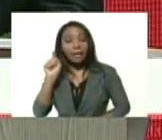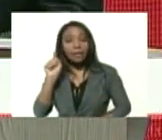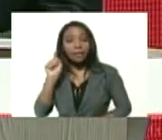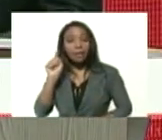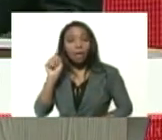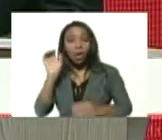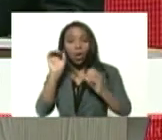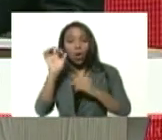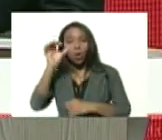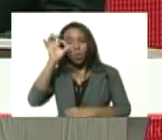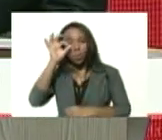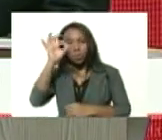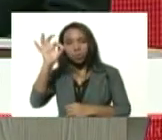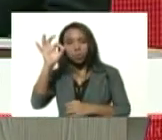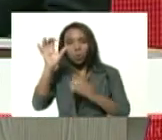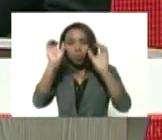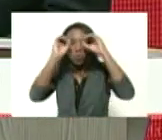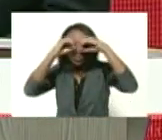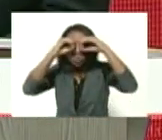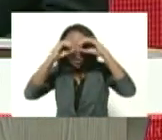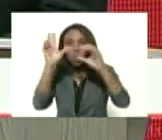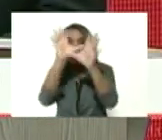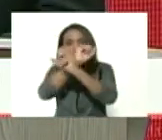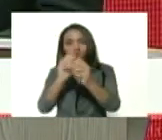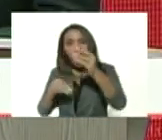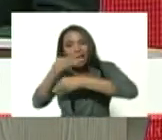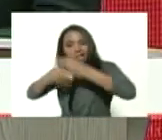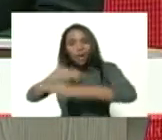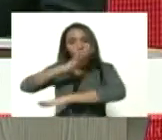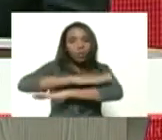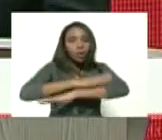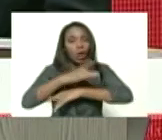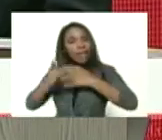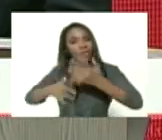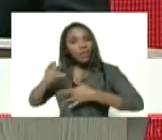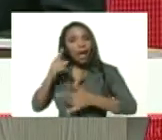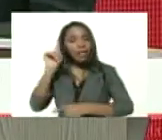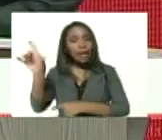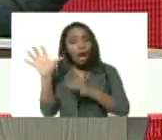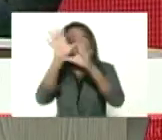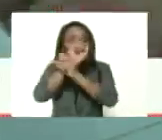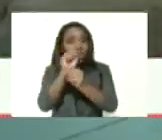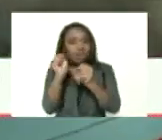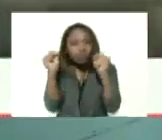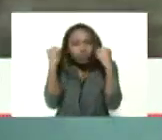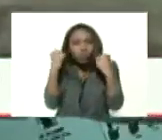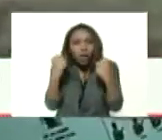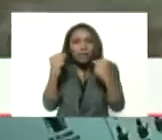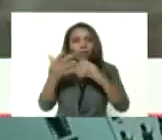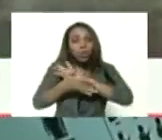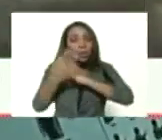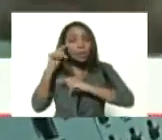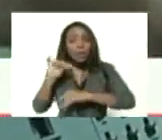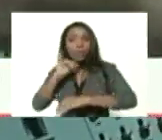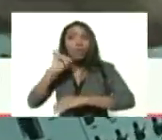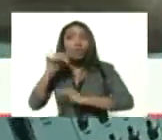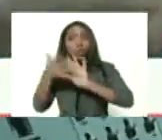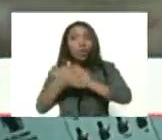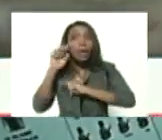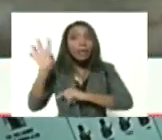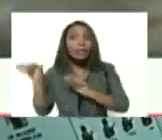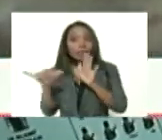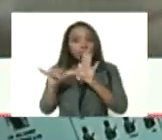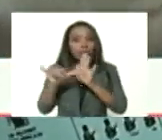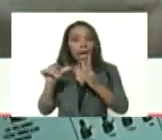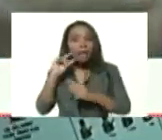visores nocturnos para perpetrar los hechos en la noche más oscura. Incluso hemos recibido información de que este señor muy cercano